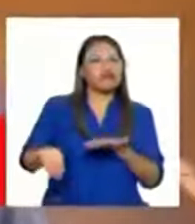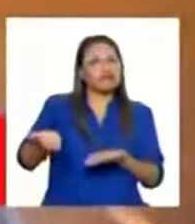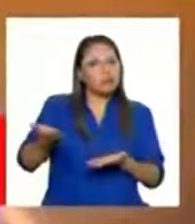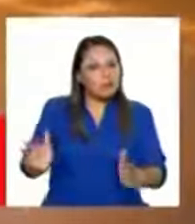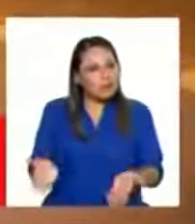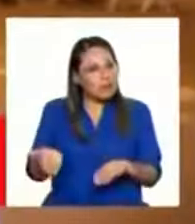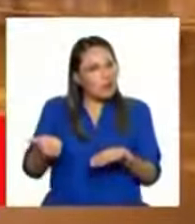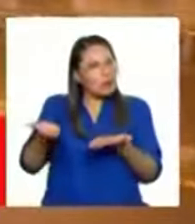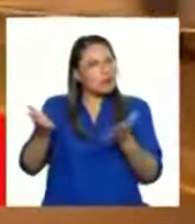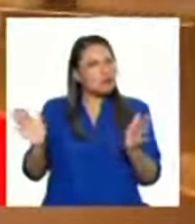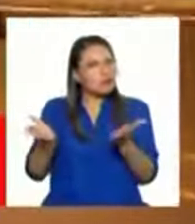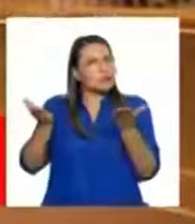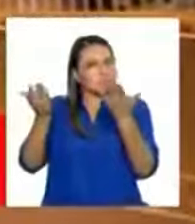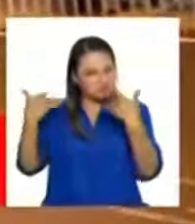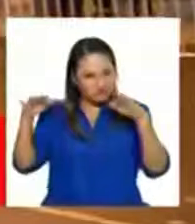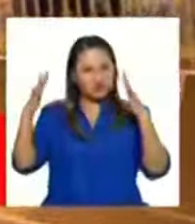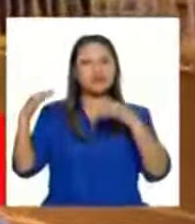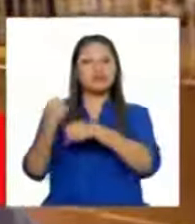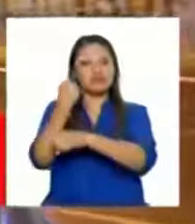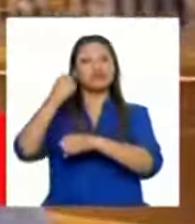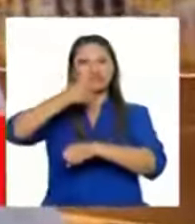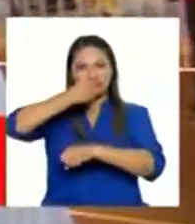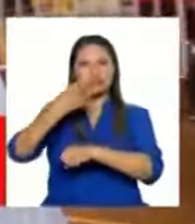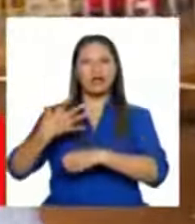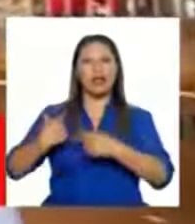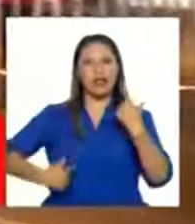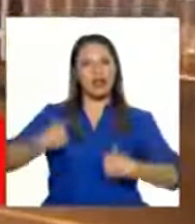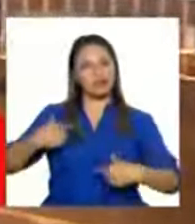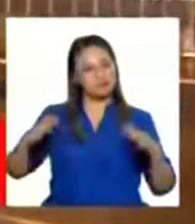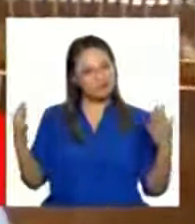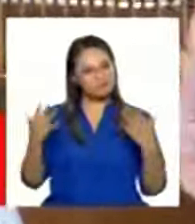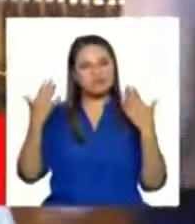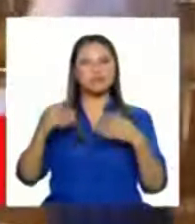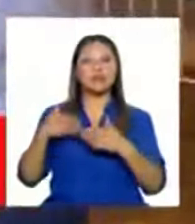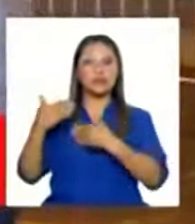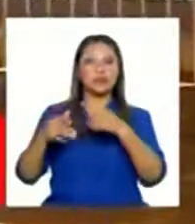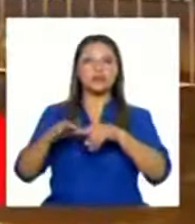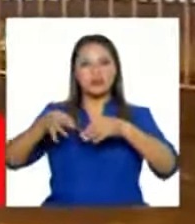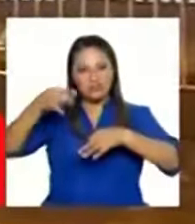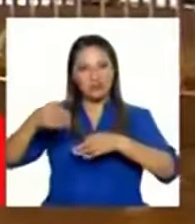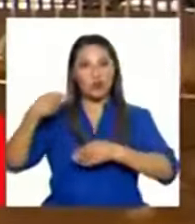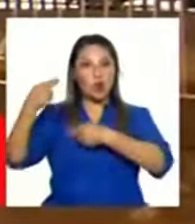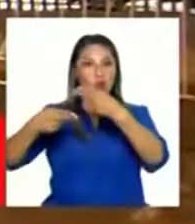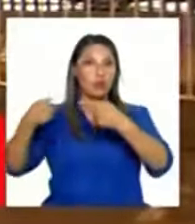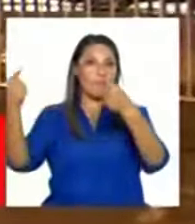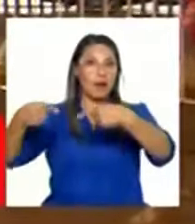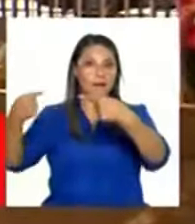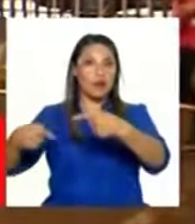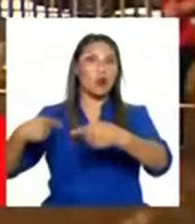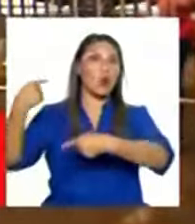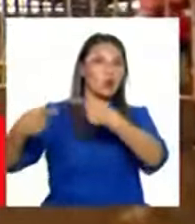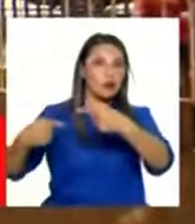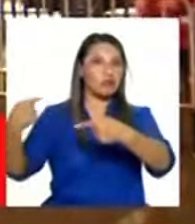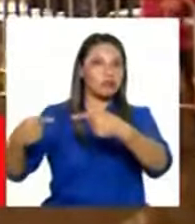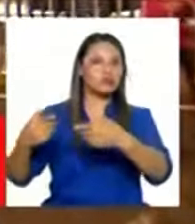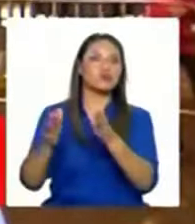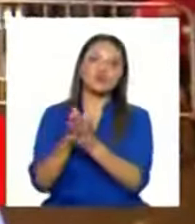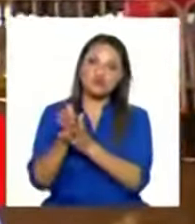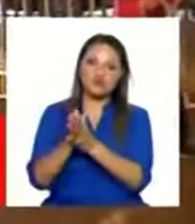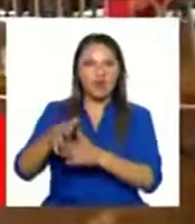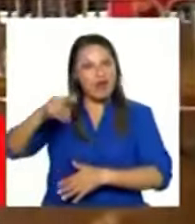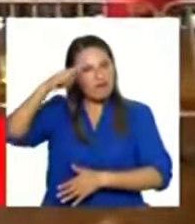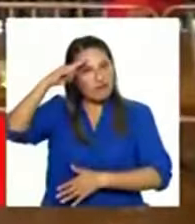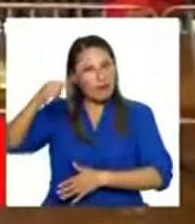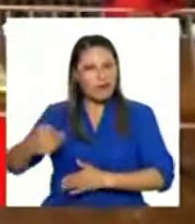así que ojalá que saquemos el partido adelante. Eso es lo más importante, ¿no? Para los intereses. Para llegar con confianza para los partidos de Copa Libertadores. Y sobre todo viene Copa Libertadores. Así